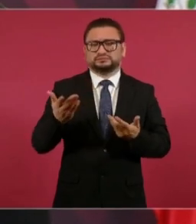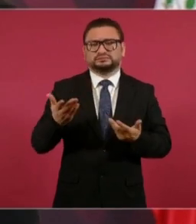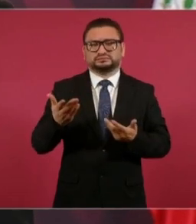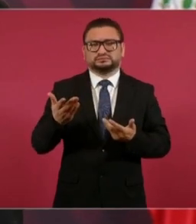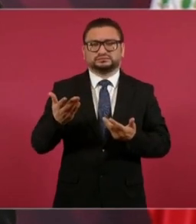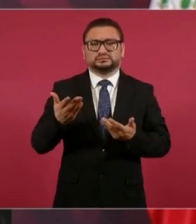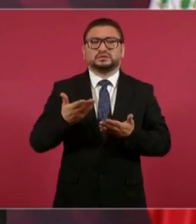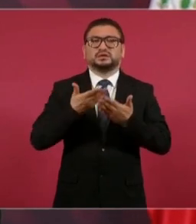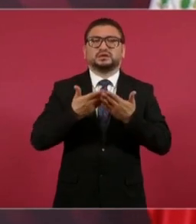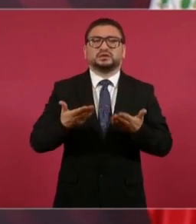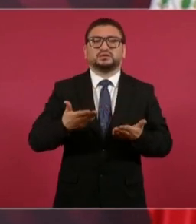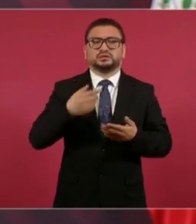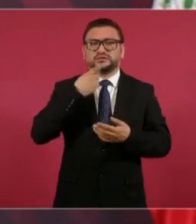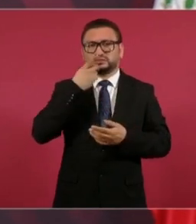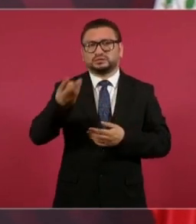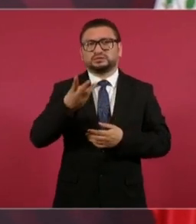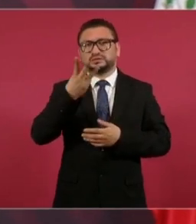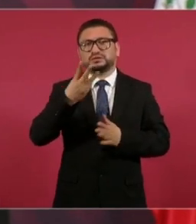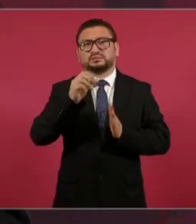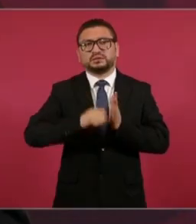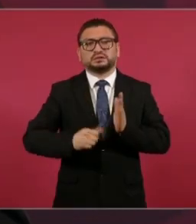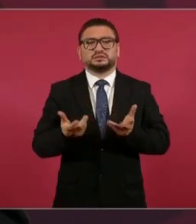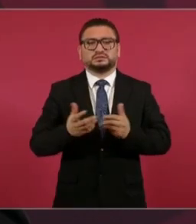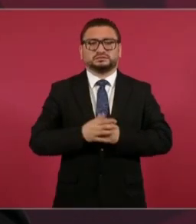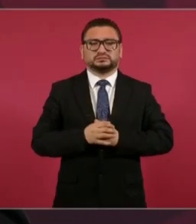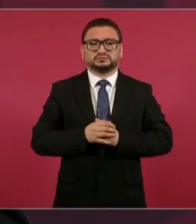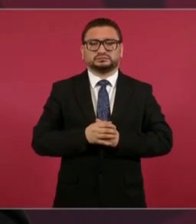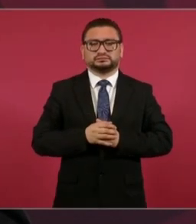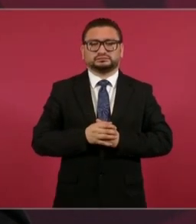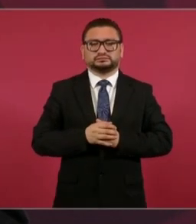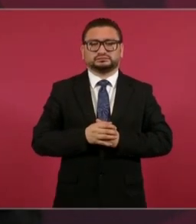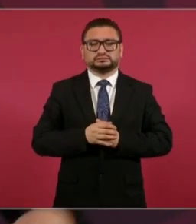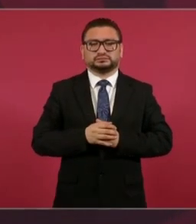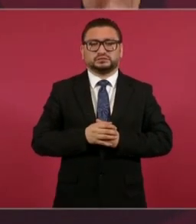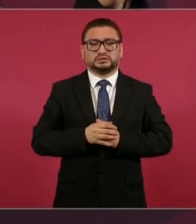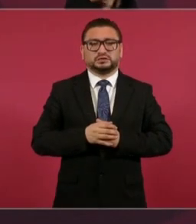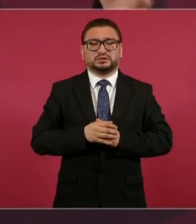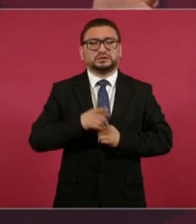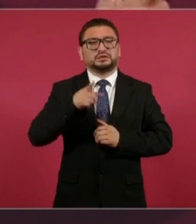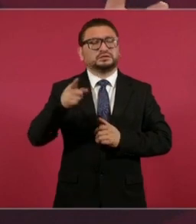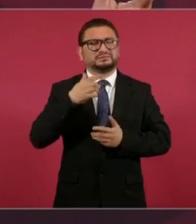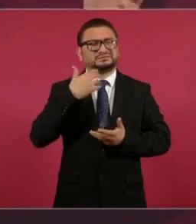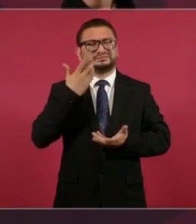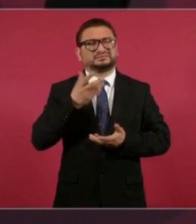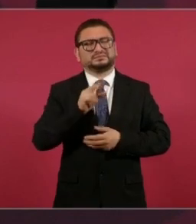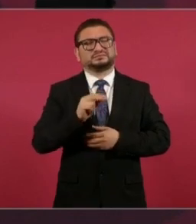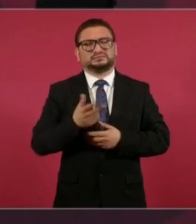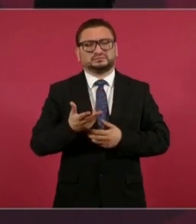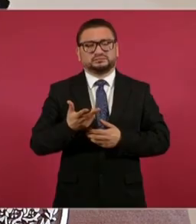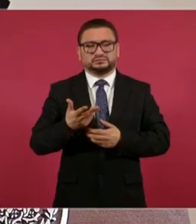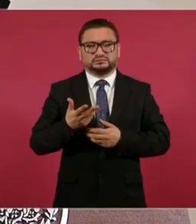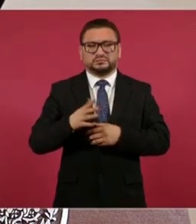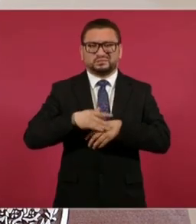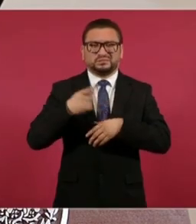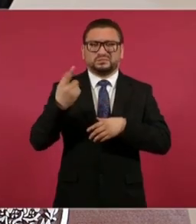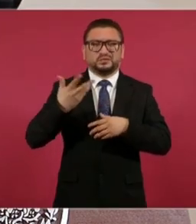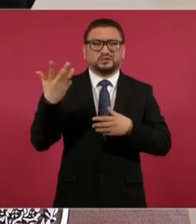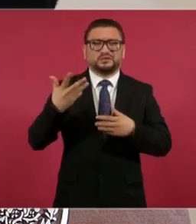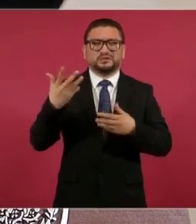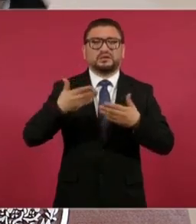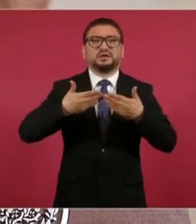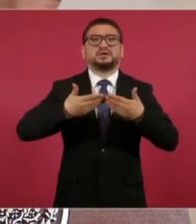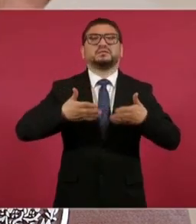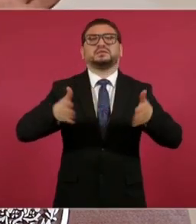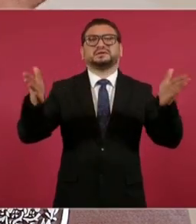ahora les mandé a decir tres y también por qué van a estar